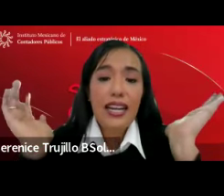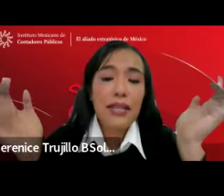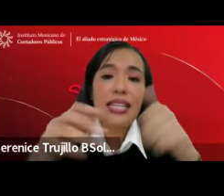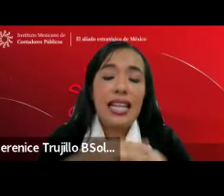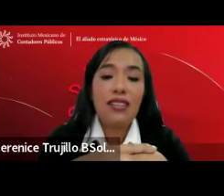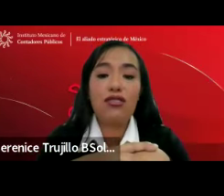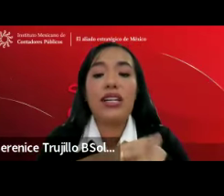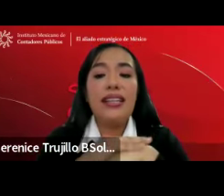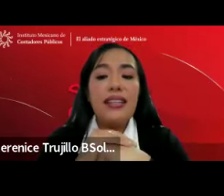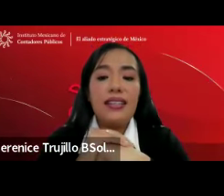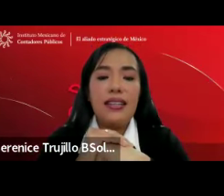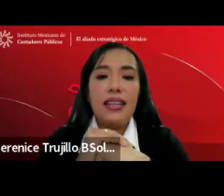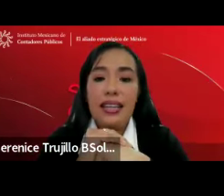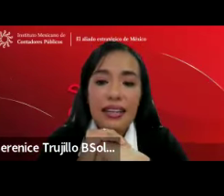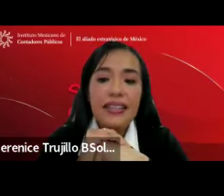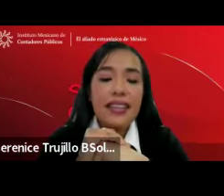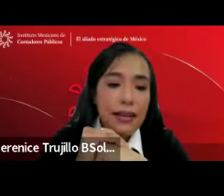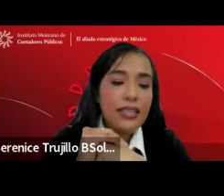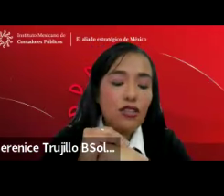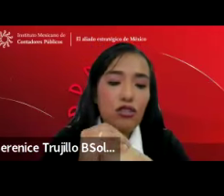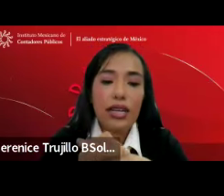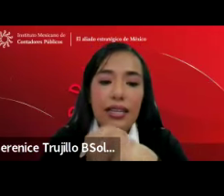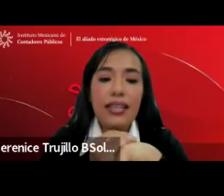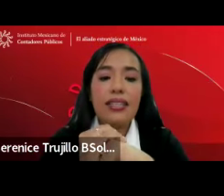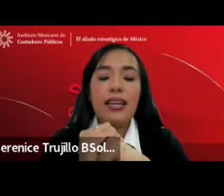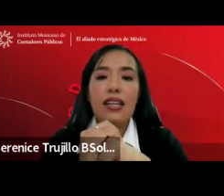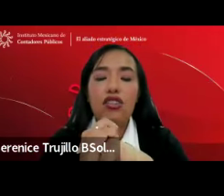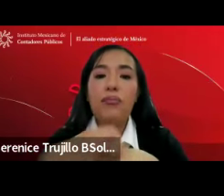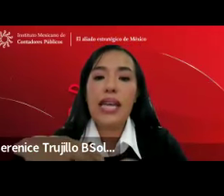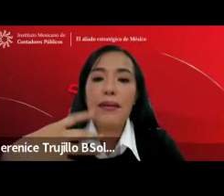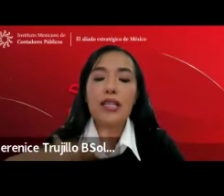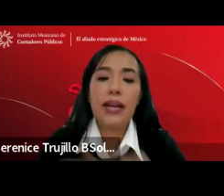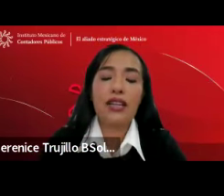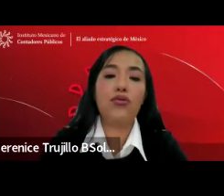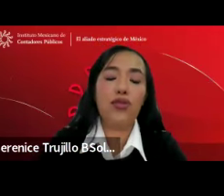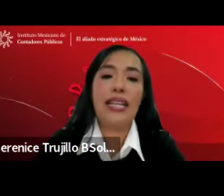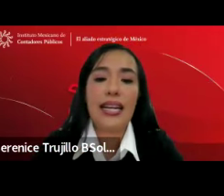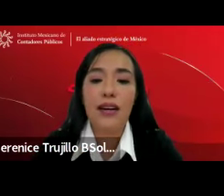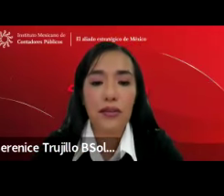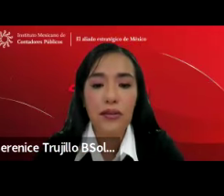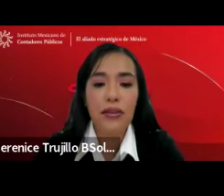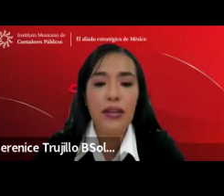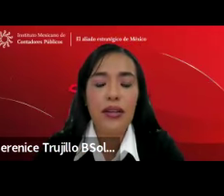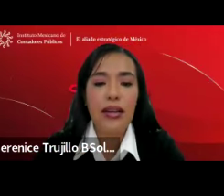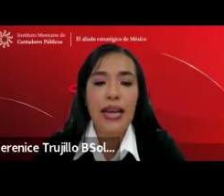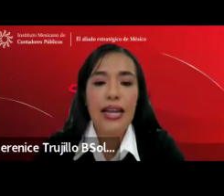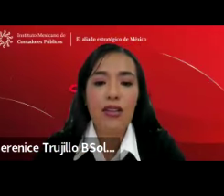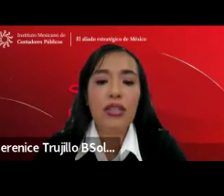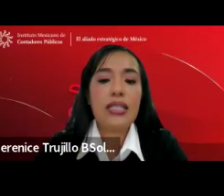ustedes tienen que ir a visitar a esos clientes. Tienen que saber si esos clientes son viables para su donataria o